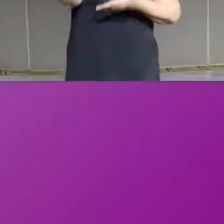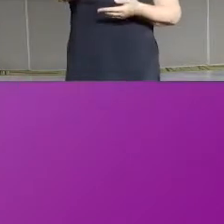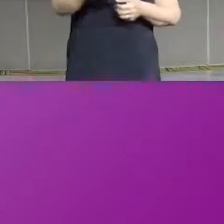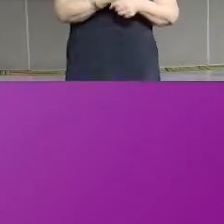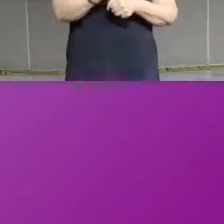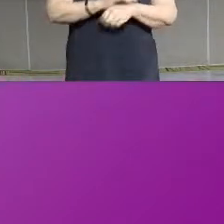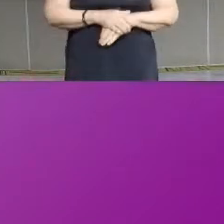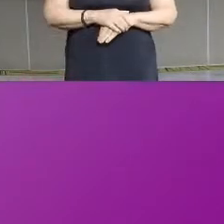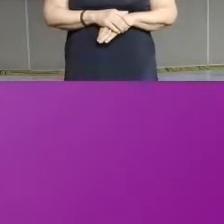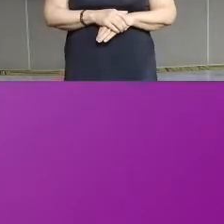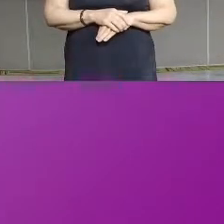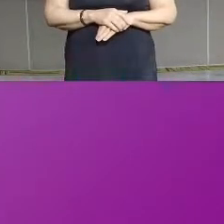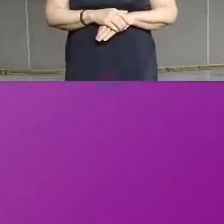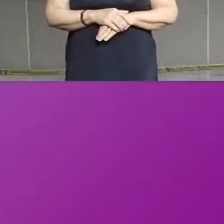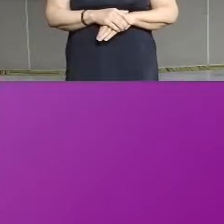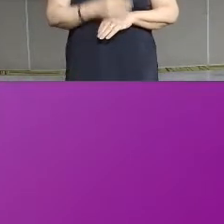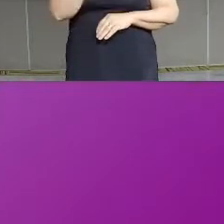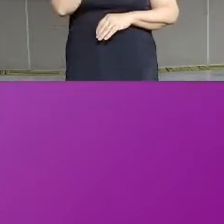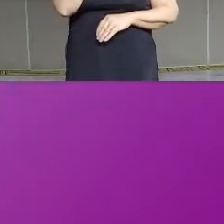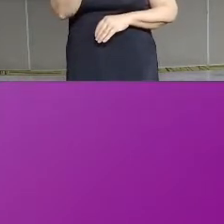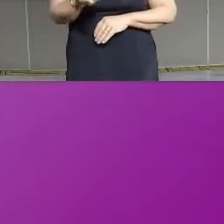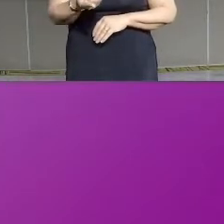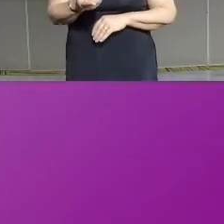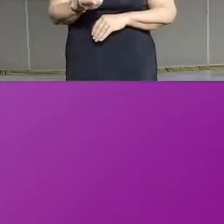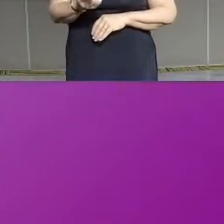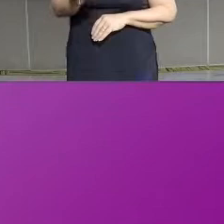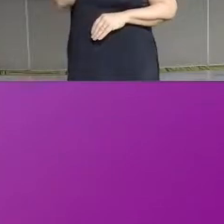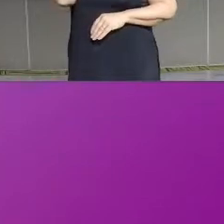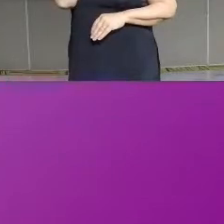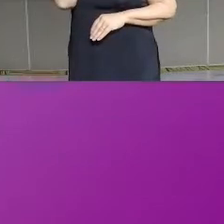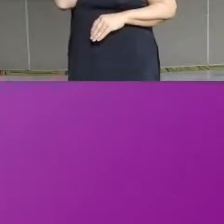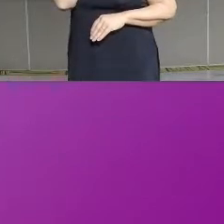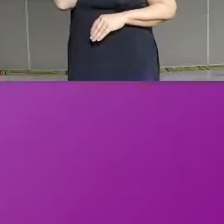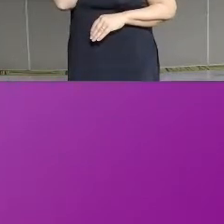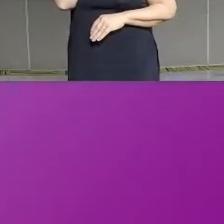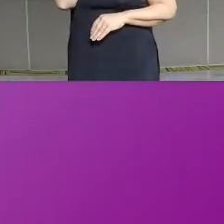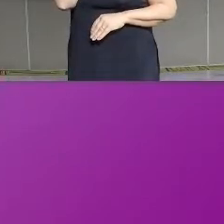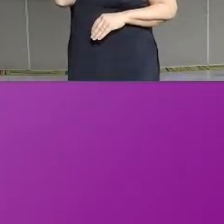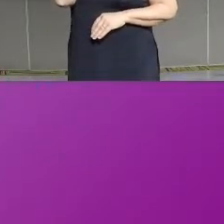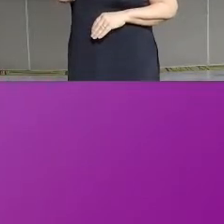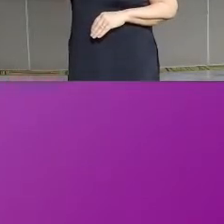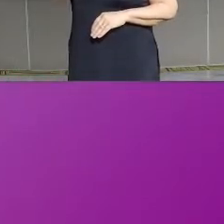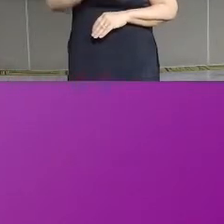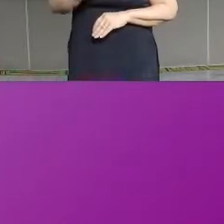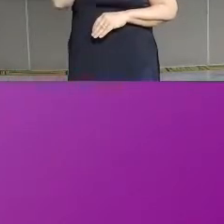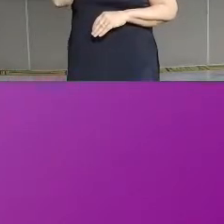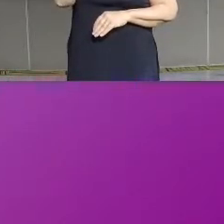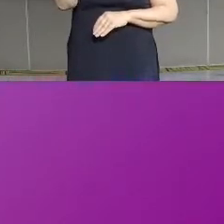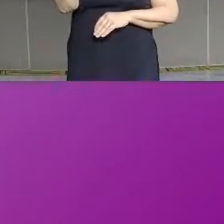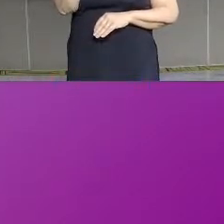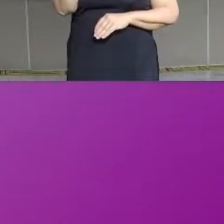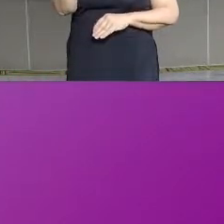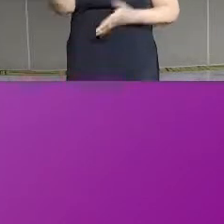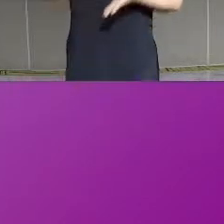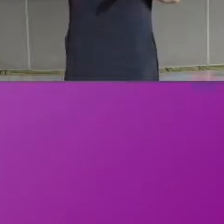Bueno, ¿por qué decimos que el acto de comer es mucho más que alimentarse? A ver,